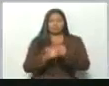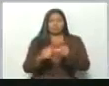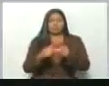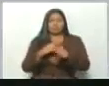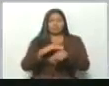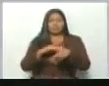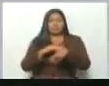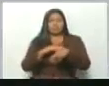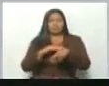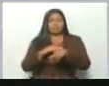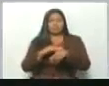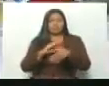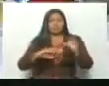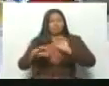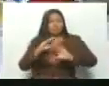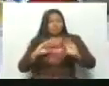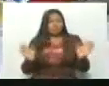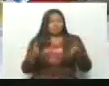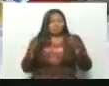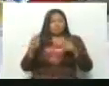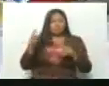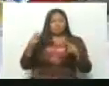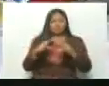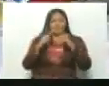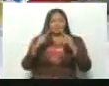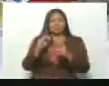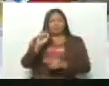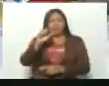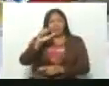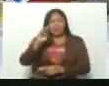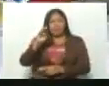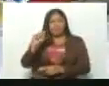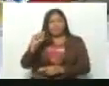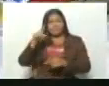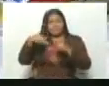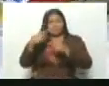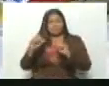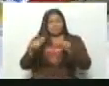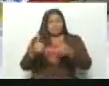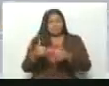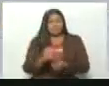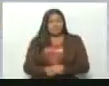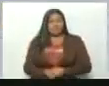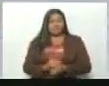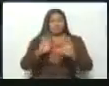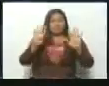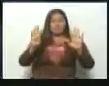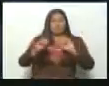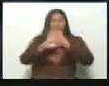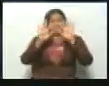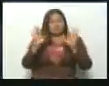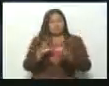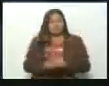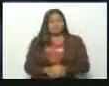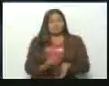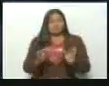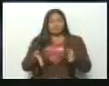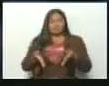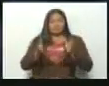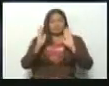Gestión Comunicacional, ya lo saben, este primer encuentro de Alba Digital será mañana. A partir de las 9 de la mañana, en la